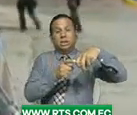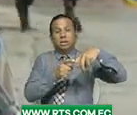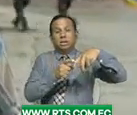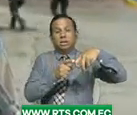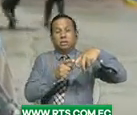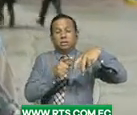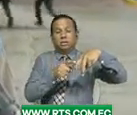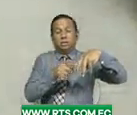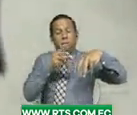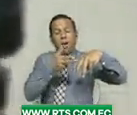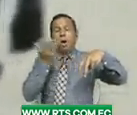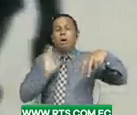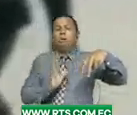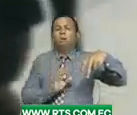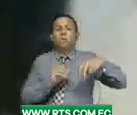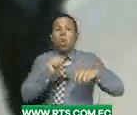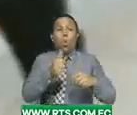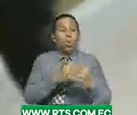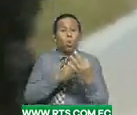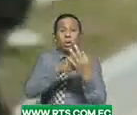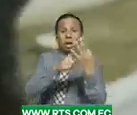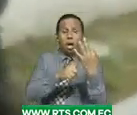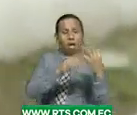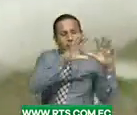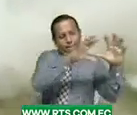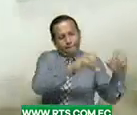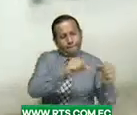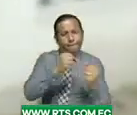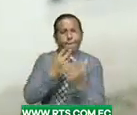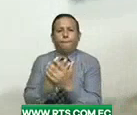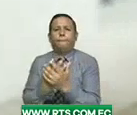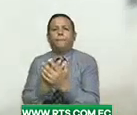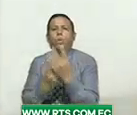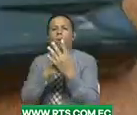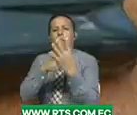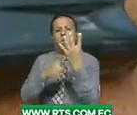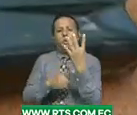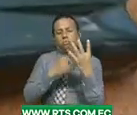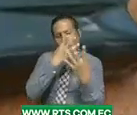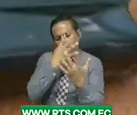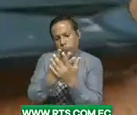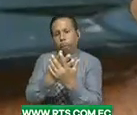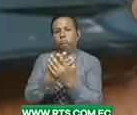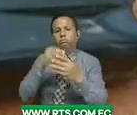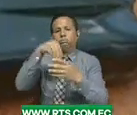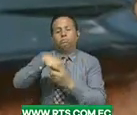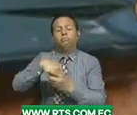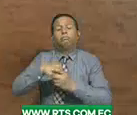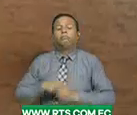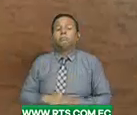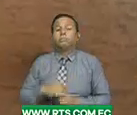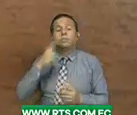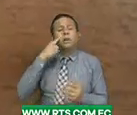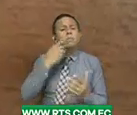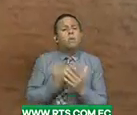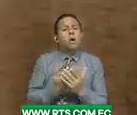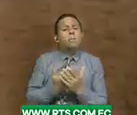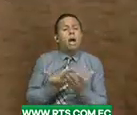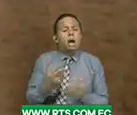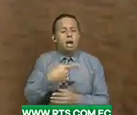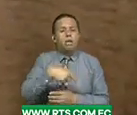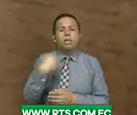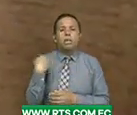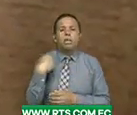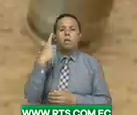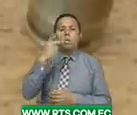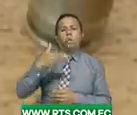y tres detenidos más. Es decir, hay cuatro detenidos justamente en este hecho. Como evidencia, se encontró un arma de